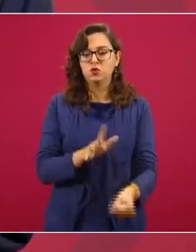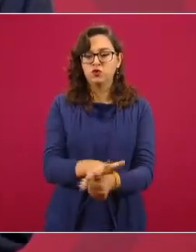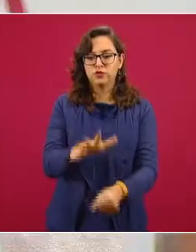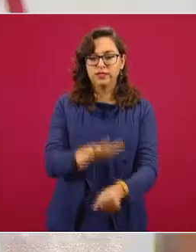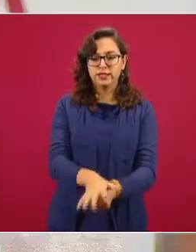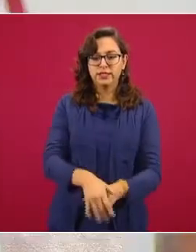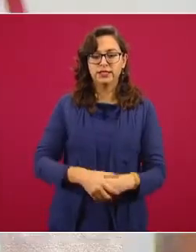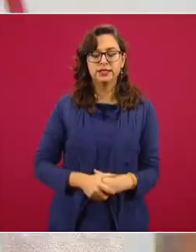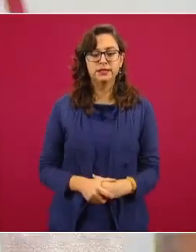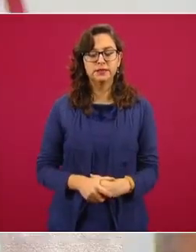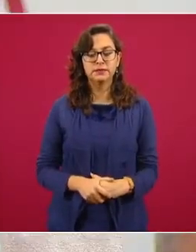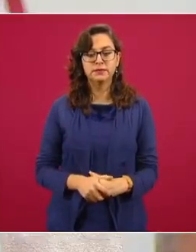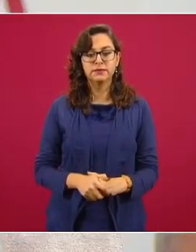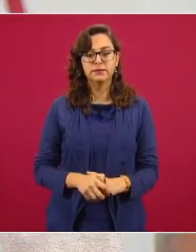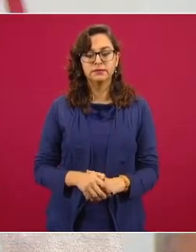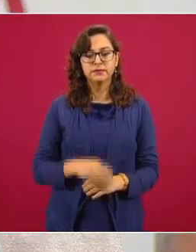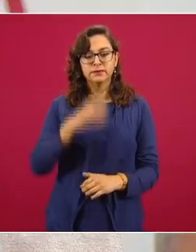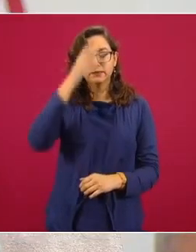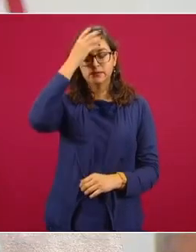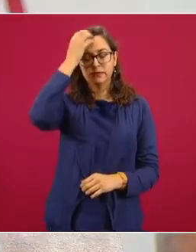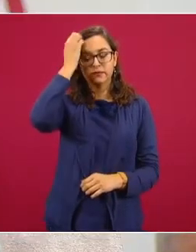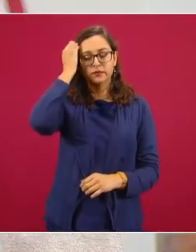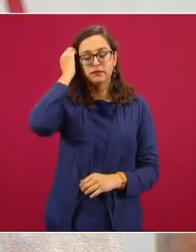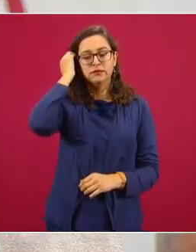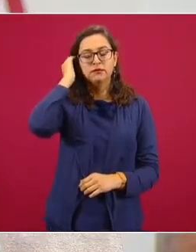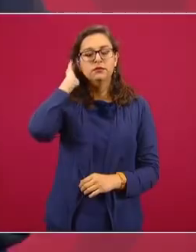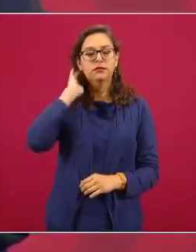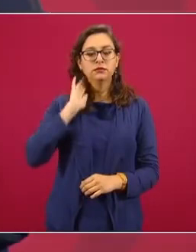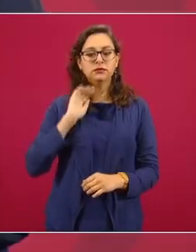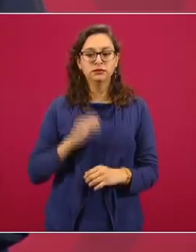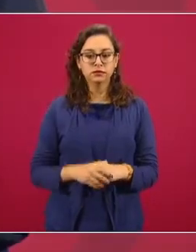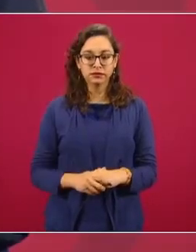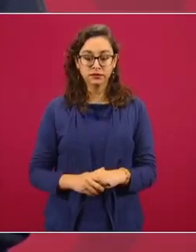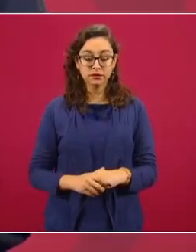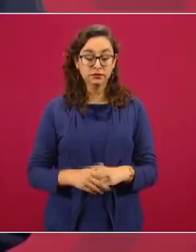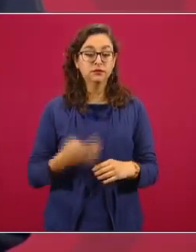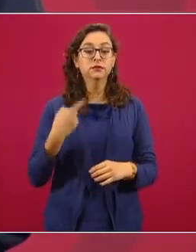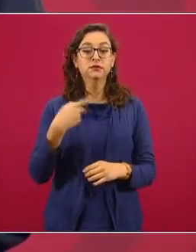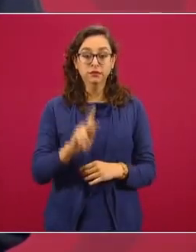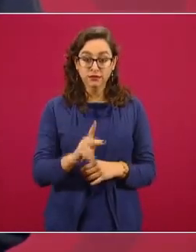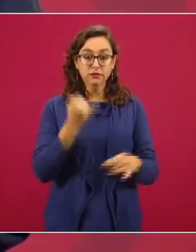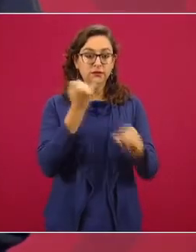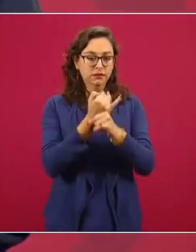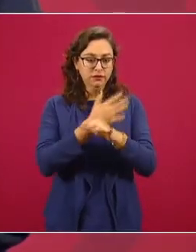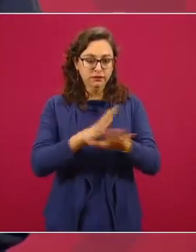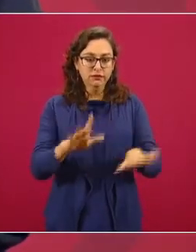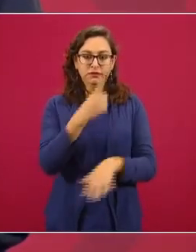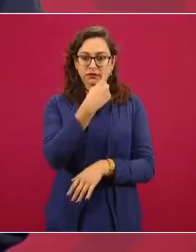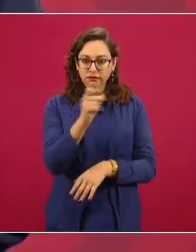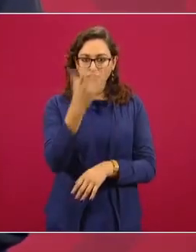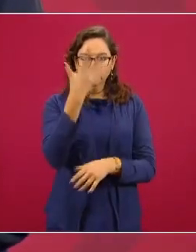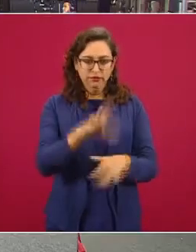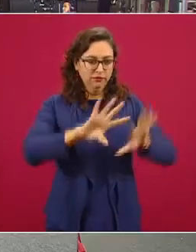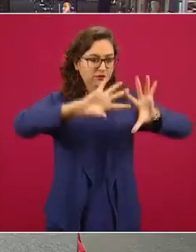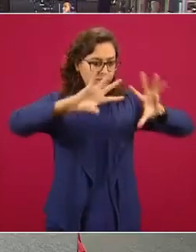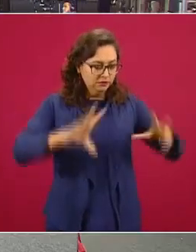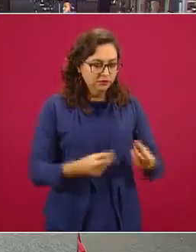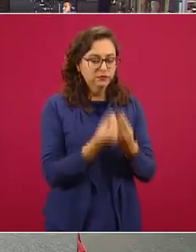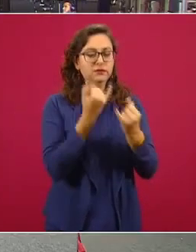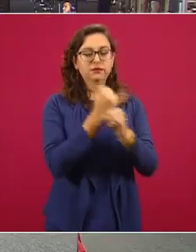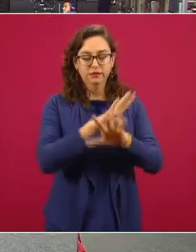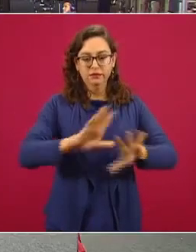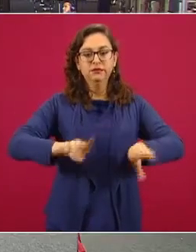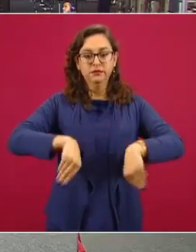suficiente y les entregamos toda la información a ustedes, o se